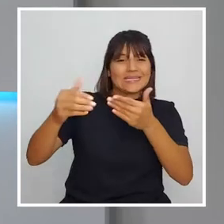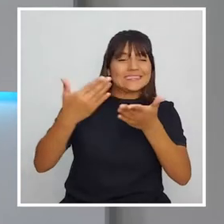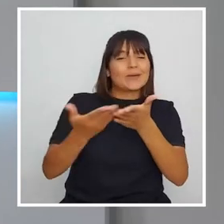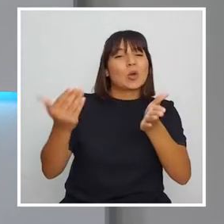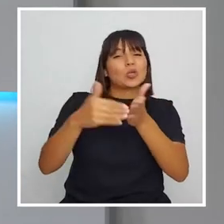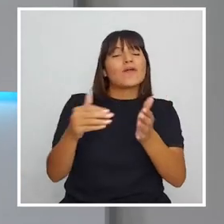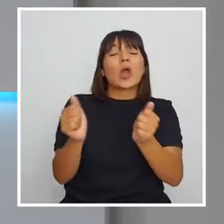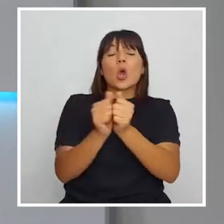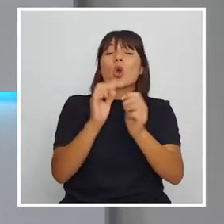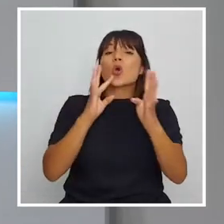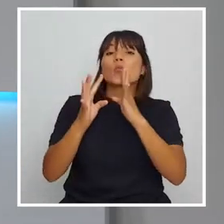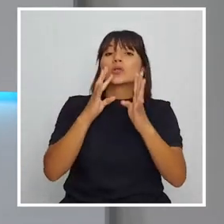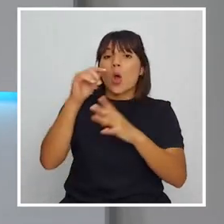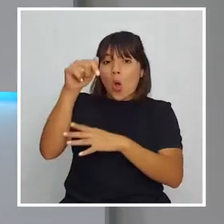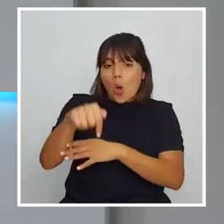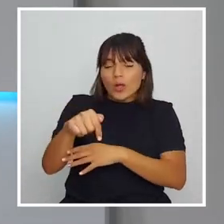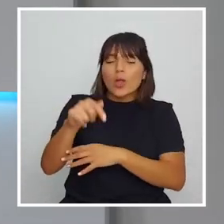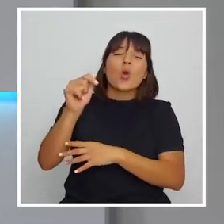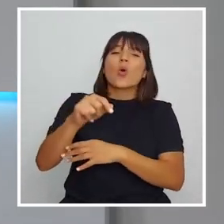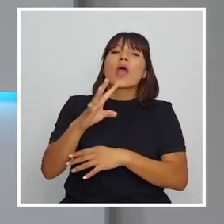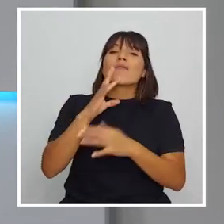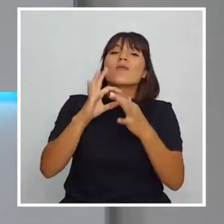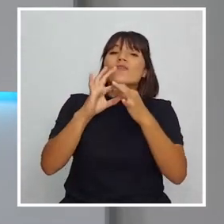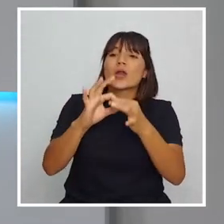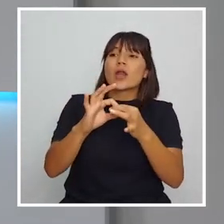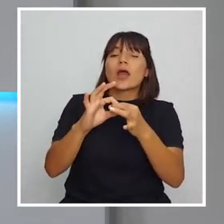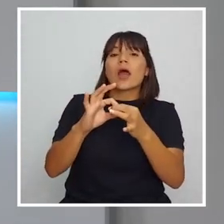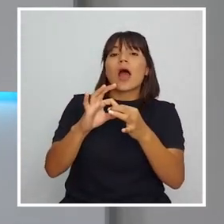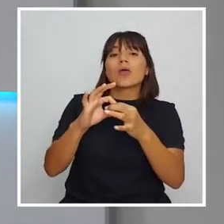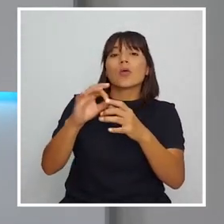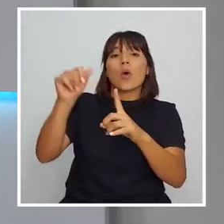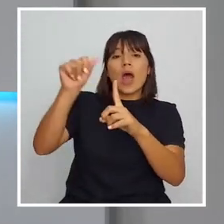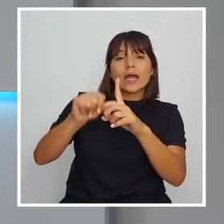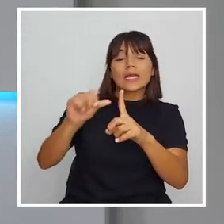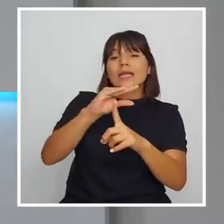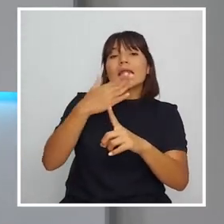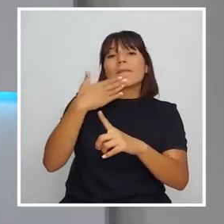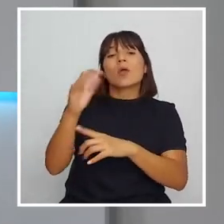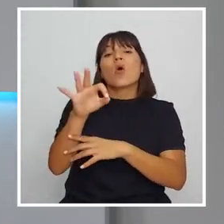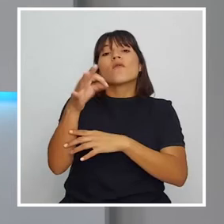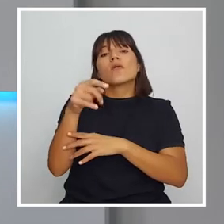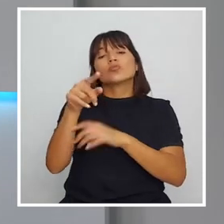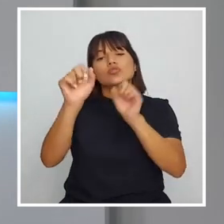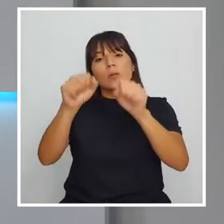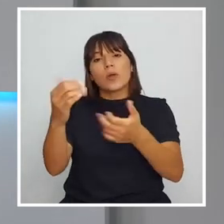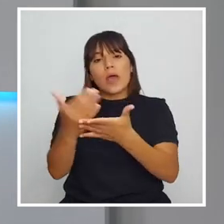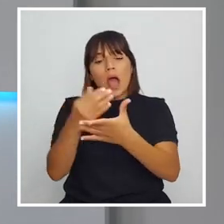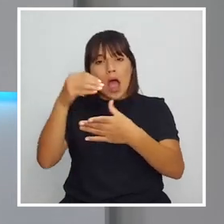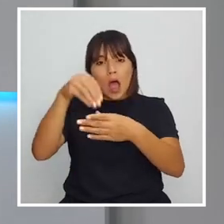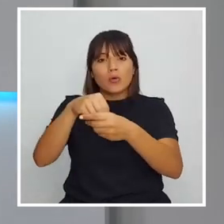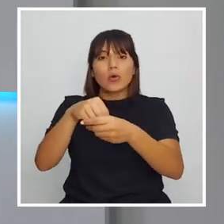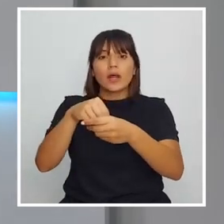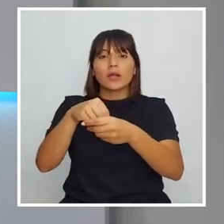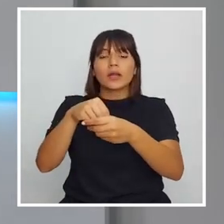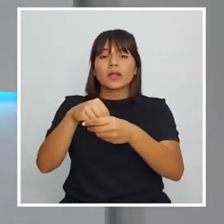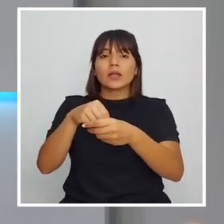con el Conversamos de hoy, que hablamos sobre el marchamo y las mejores formas que usted puede ahorrar o tener ese marchamo de la mejor